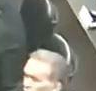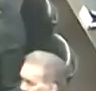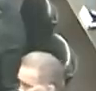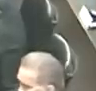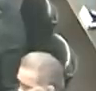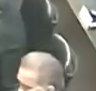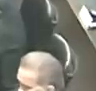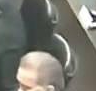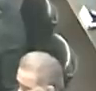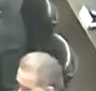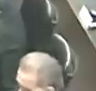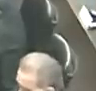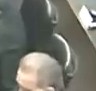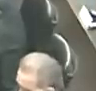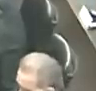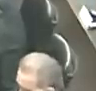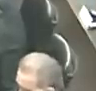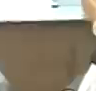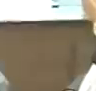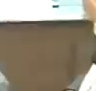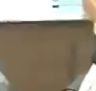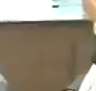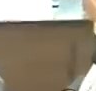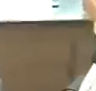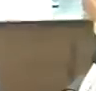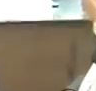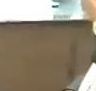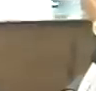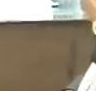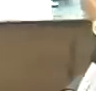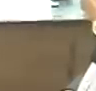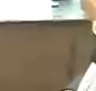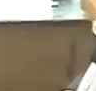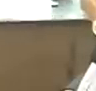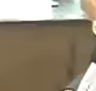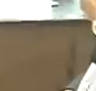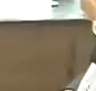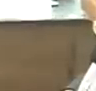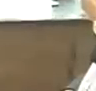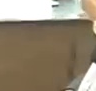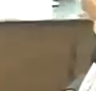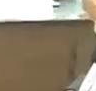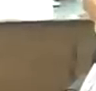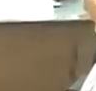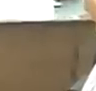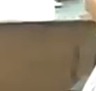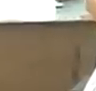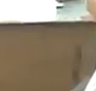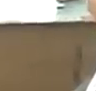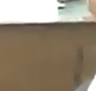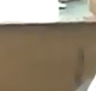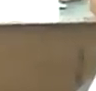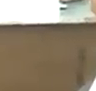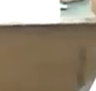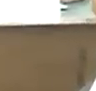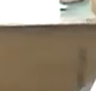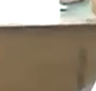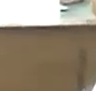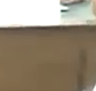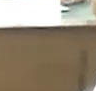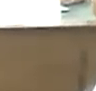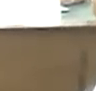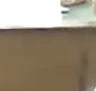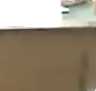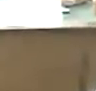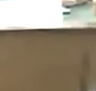colega diputado. He pedido este derecho de palabra ya que en diciembre del 2011 la Asamblea General